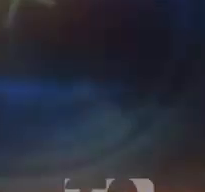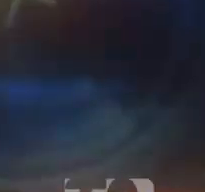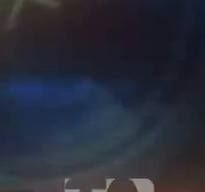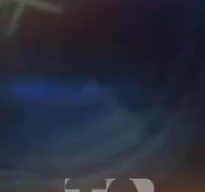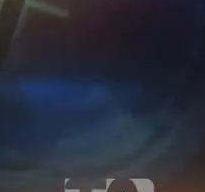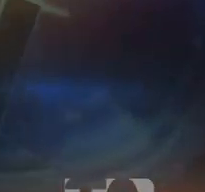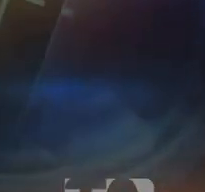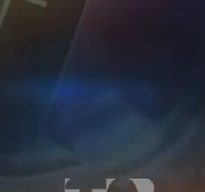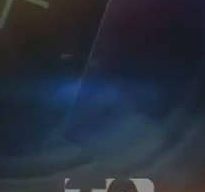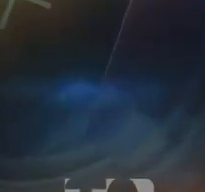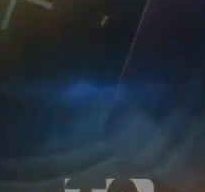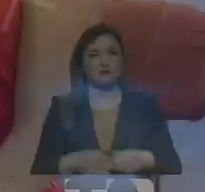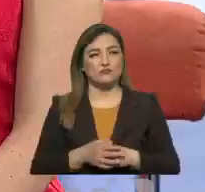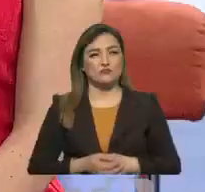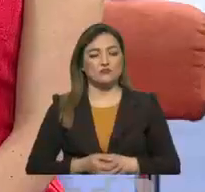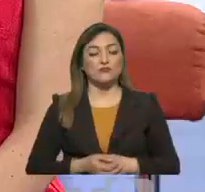De primera mano.